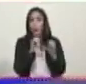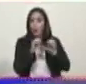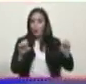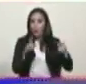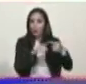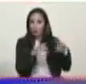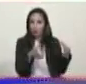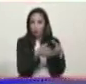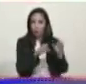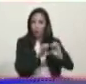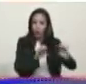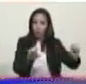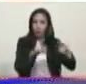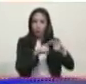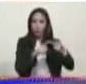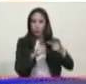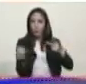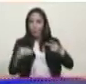educación